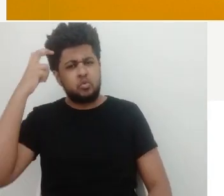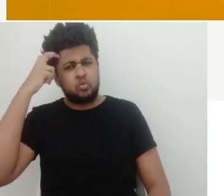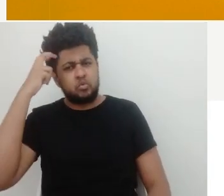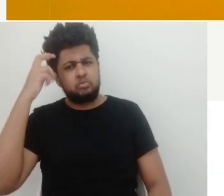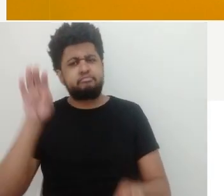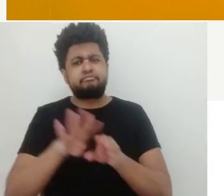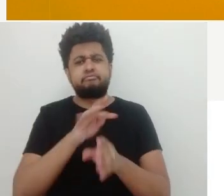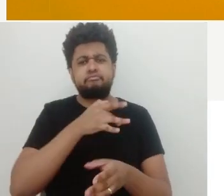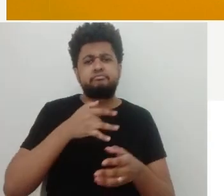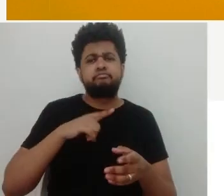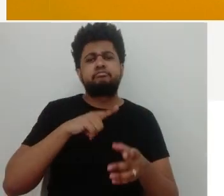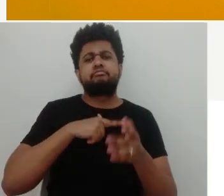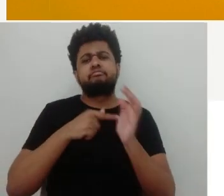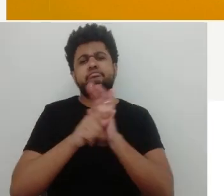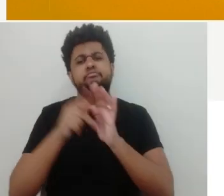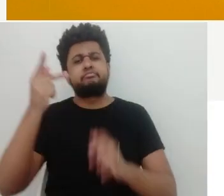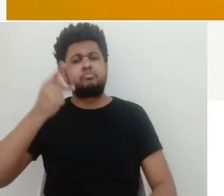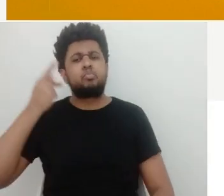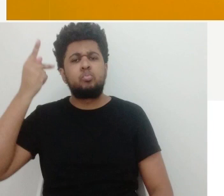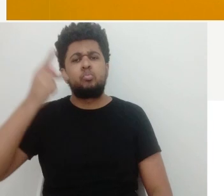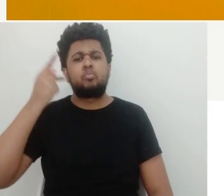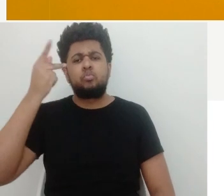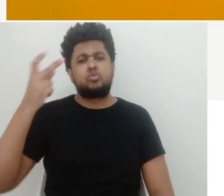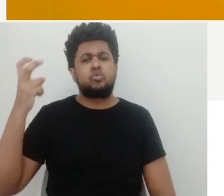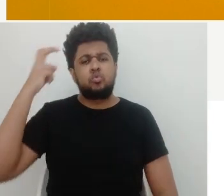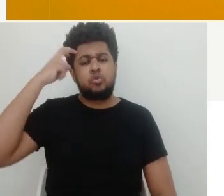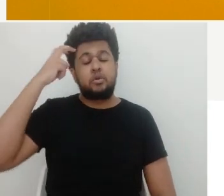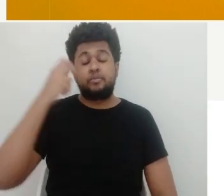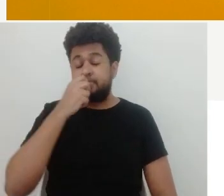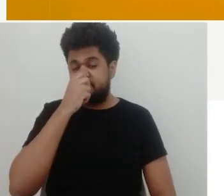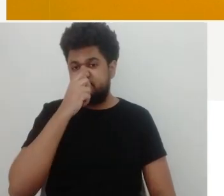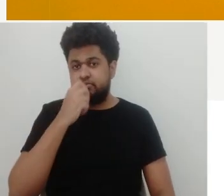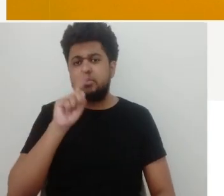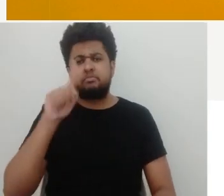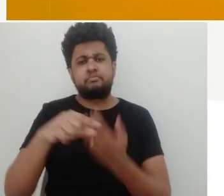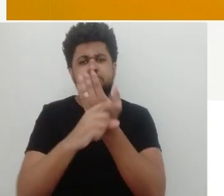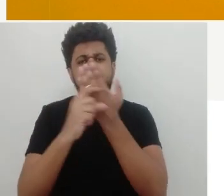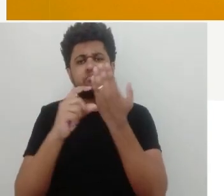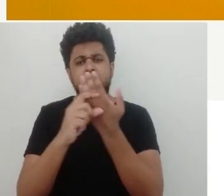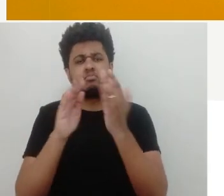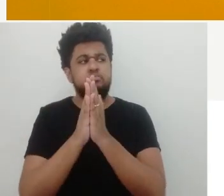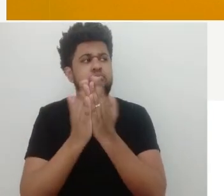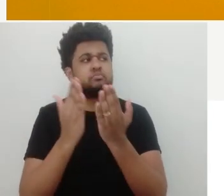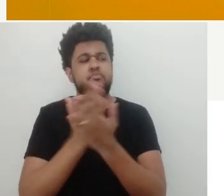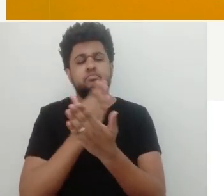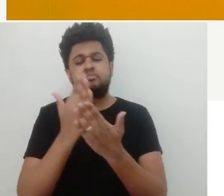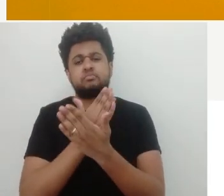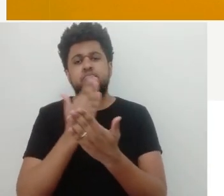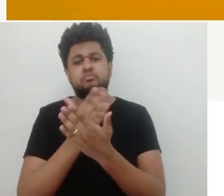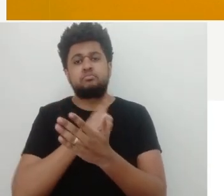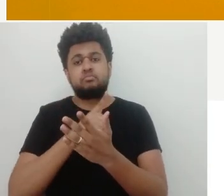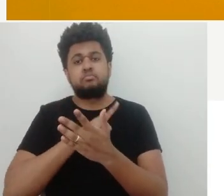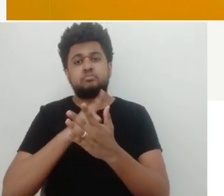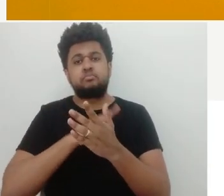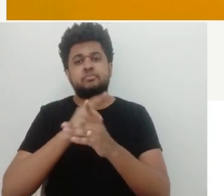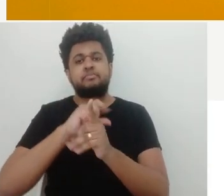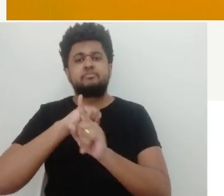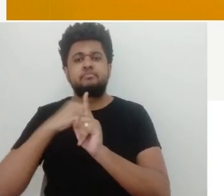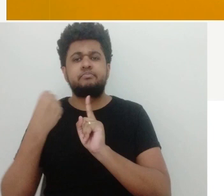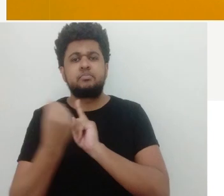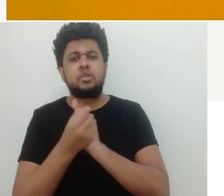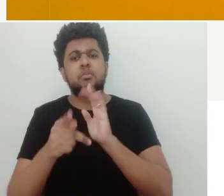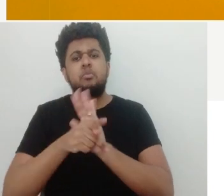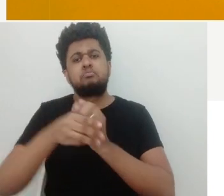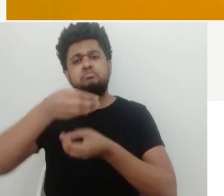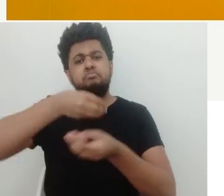de políticas culturales. Es autora del libro A Cor e o Som da Nação, a ideia de mestiçagem na crítica